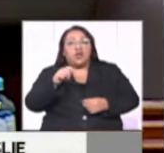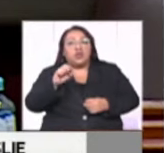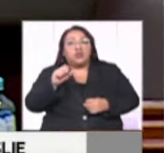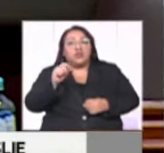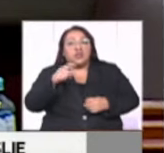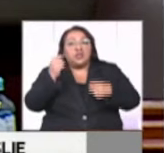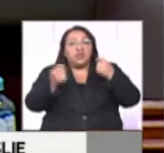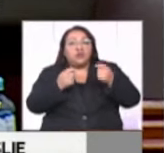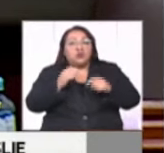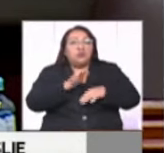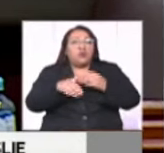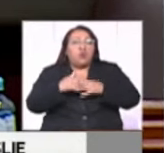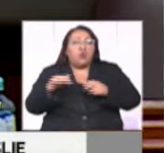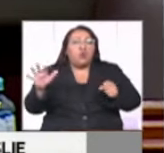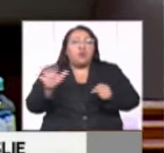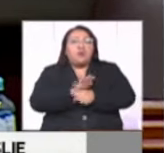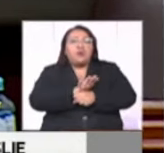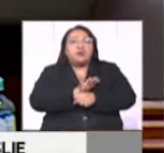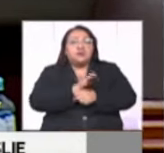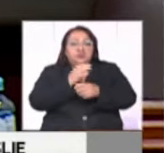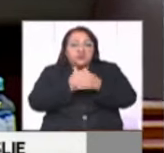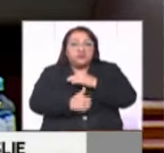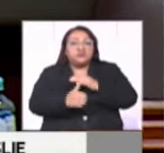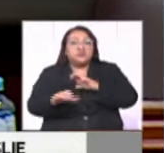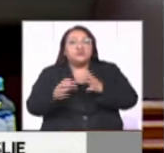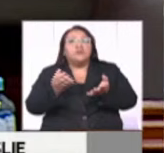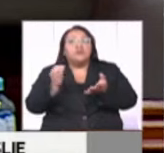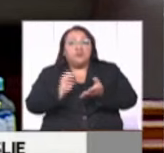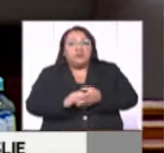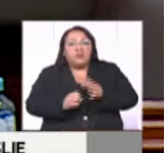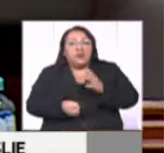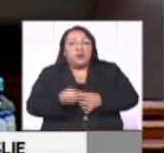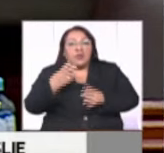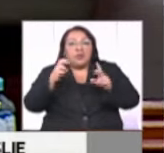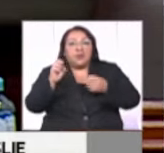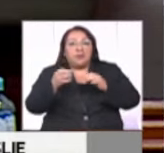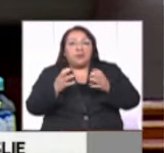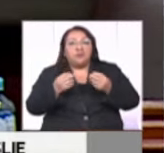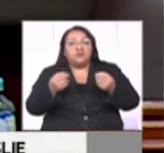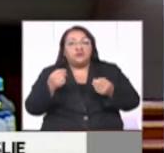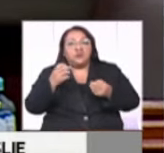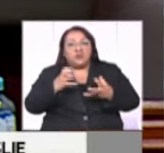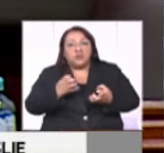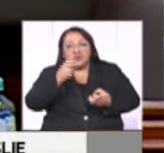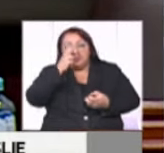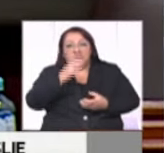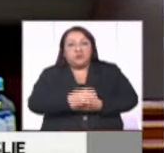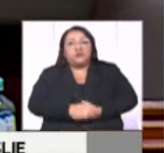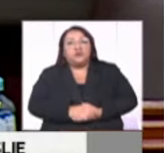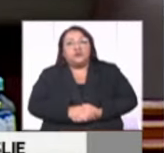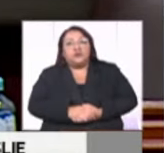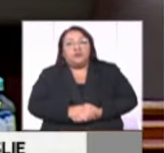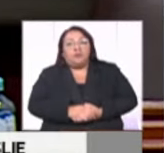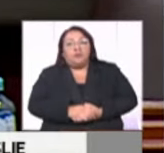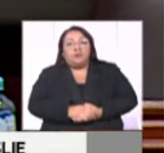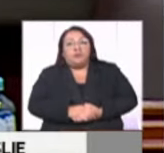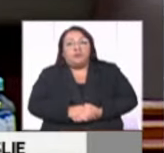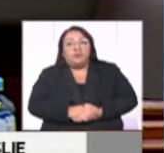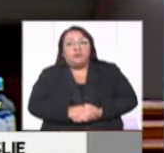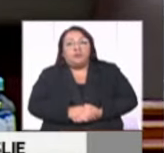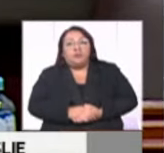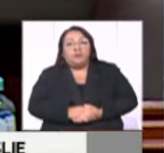que este turismo entero, este turismo interno, genere una reactivación económica que tanto espera el país, señor presidente. Por